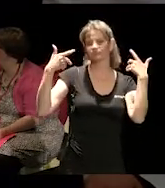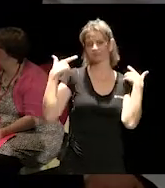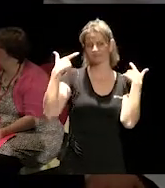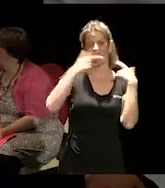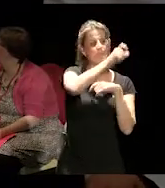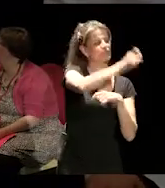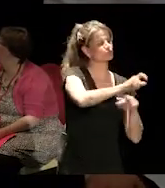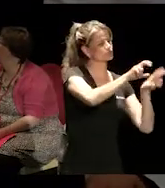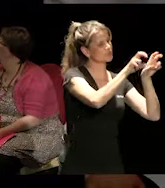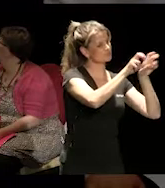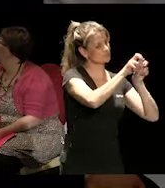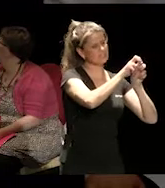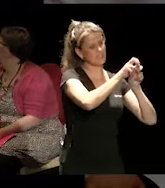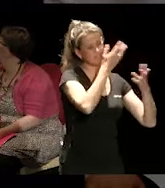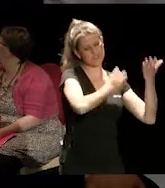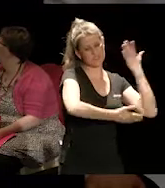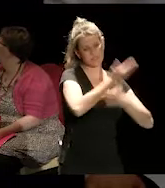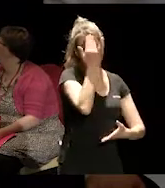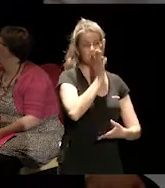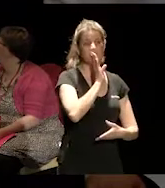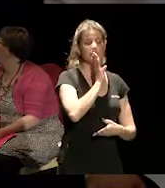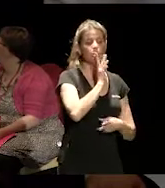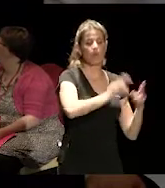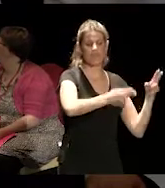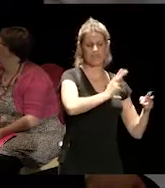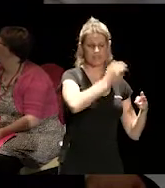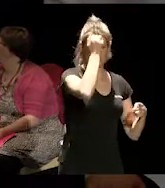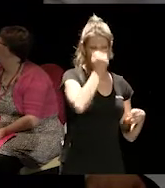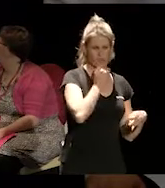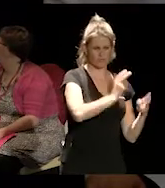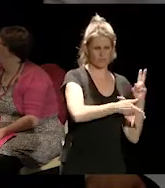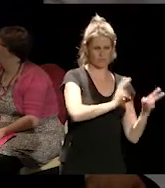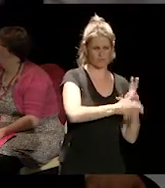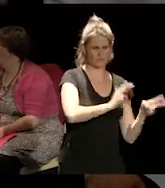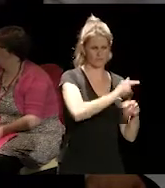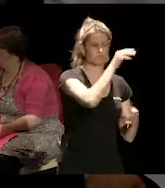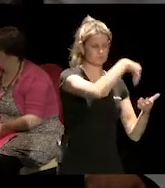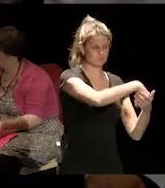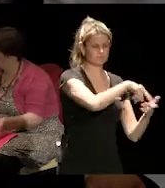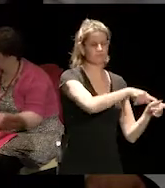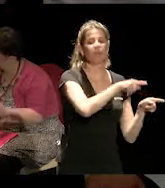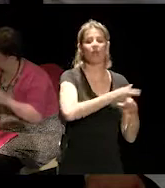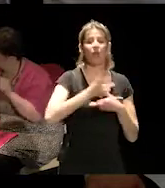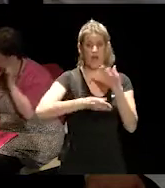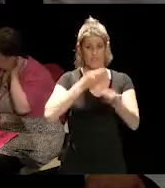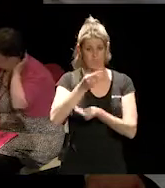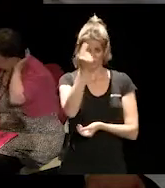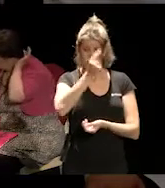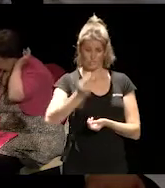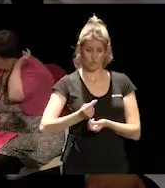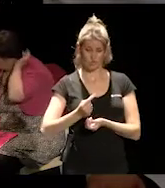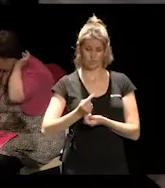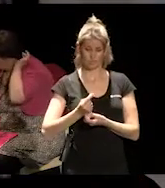con discapacidad del País Vasco que se llama Entre Manos y que hicimos un concurso y fueron ellos los que ganaron con este diseño. Intentamos